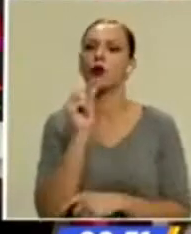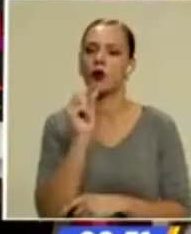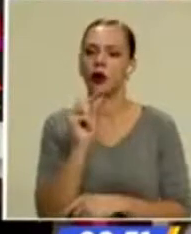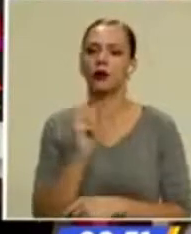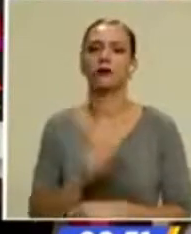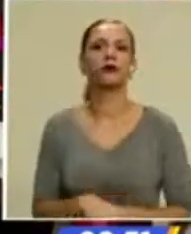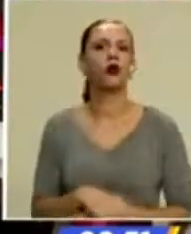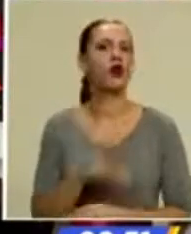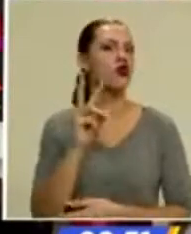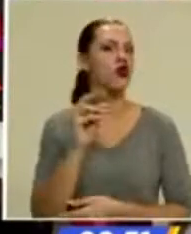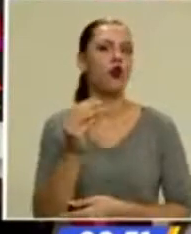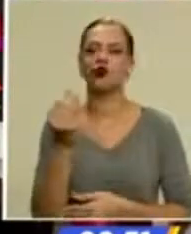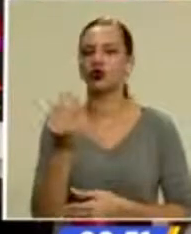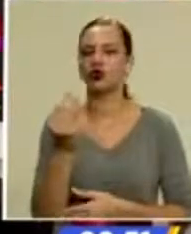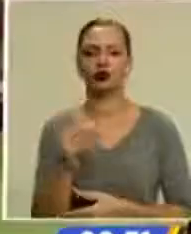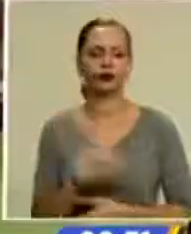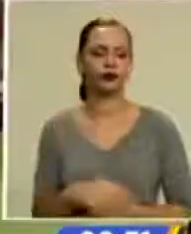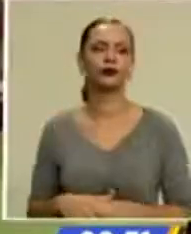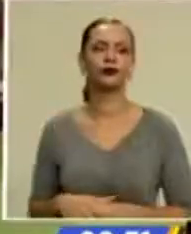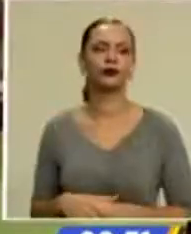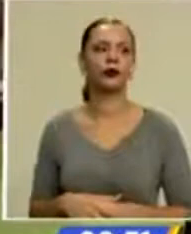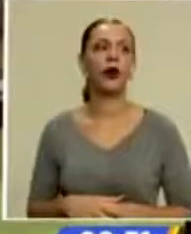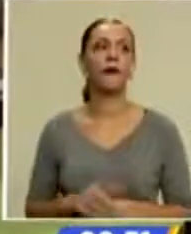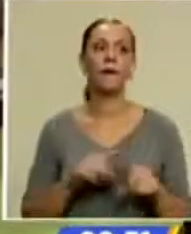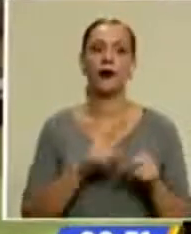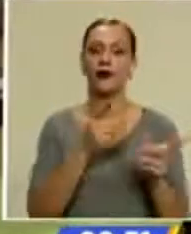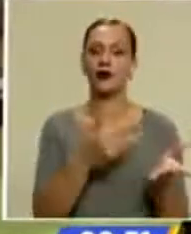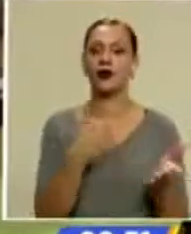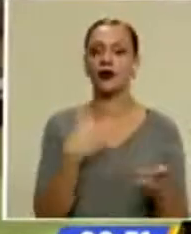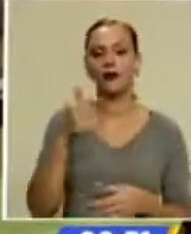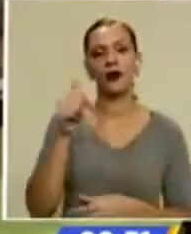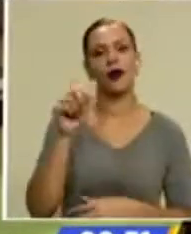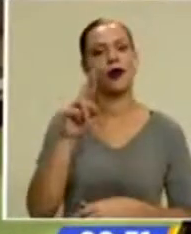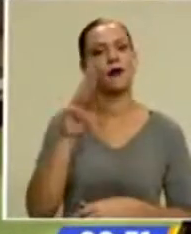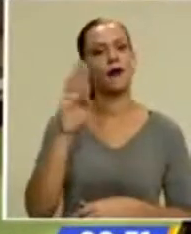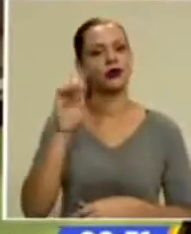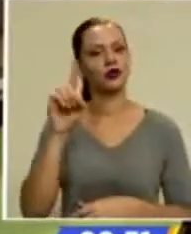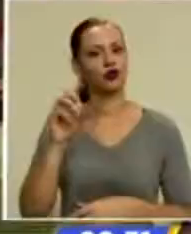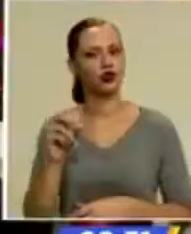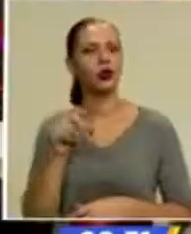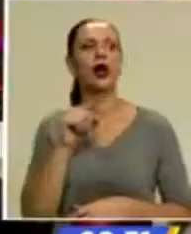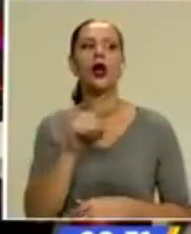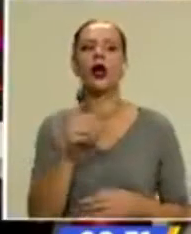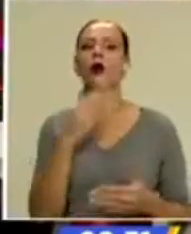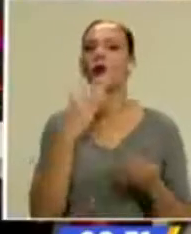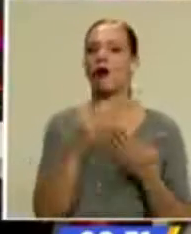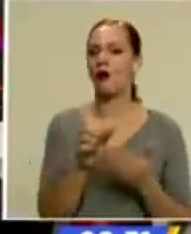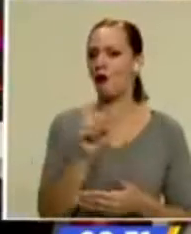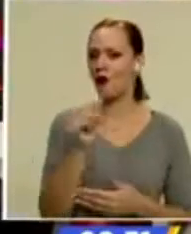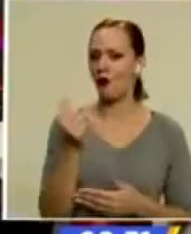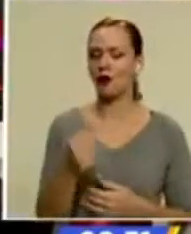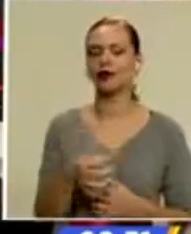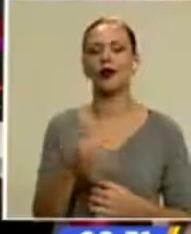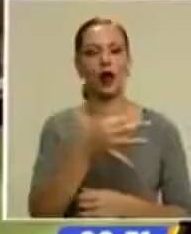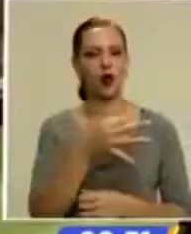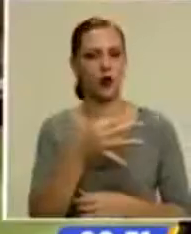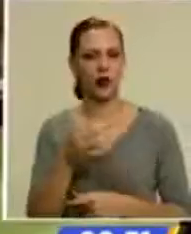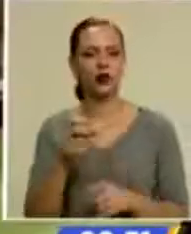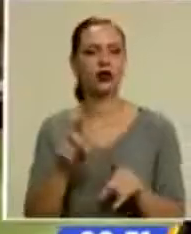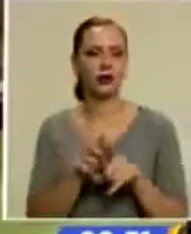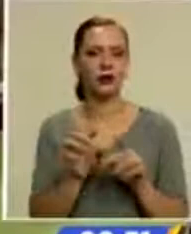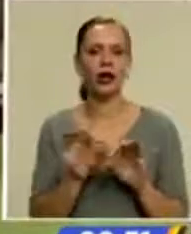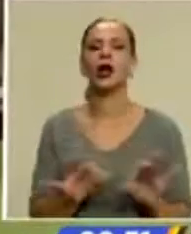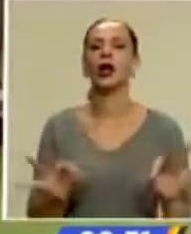Sí, no mucho. Pero aquí también tenemos garbanzos. Ajá, esos son otras... Leguminosas.